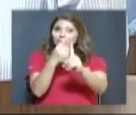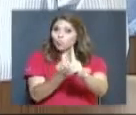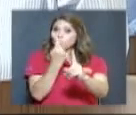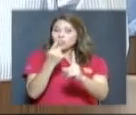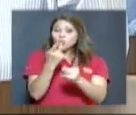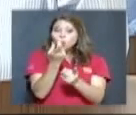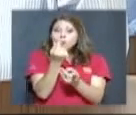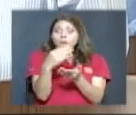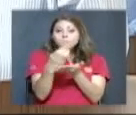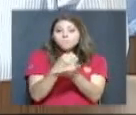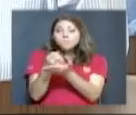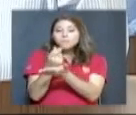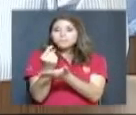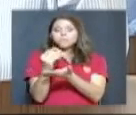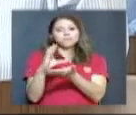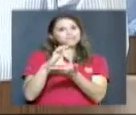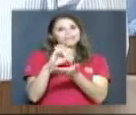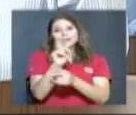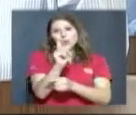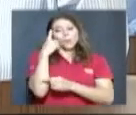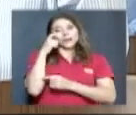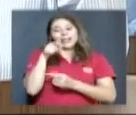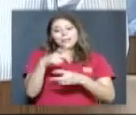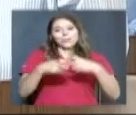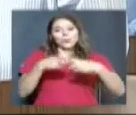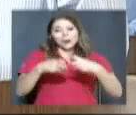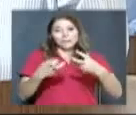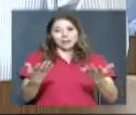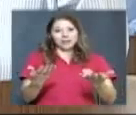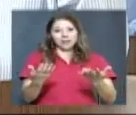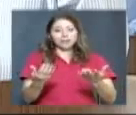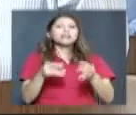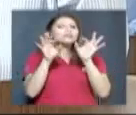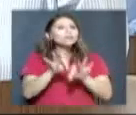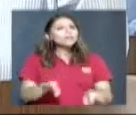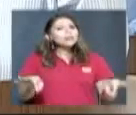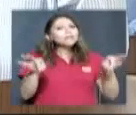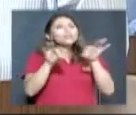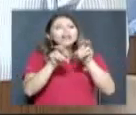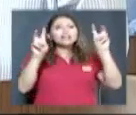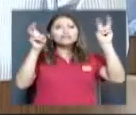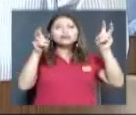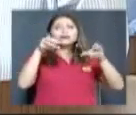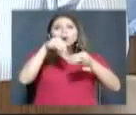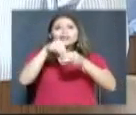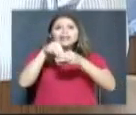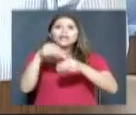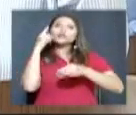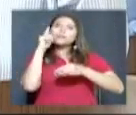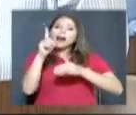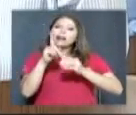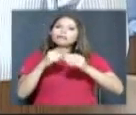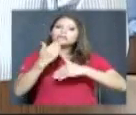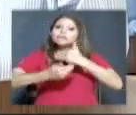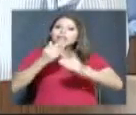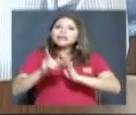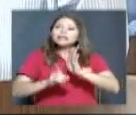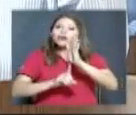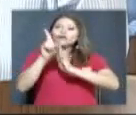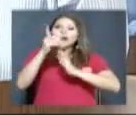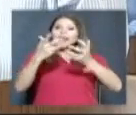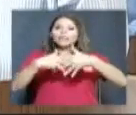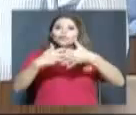los contenidos en este país son fundamentales para desarrollar la industria. Hay cuatro o varios canales en este país que no producen nada